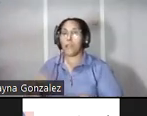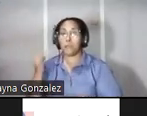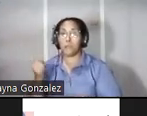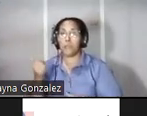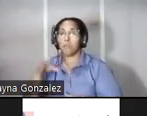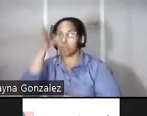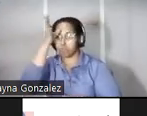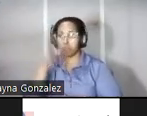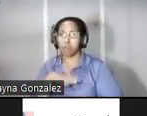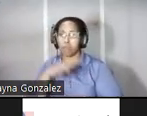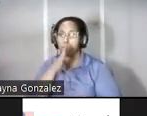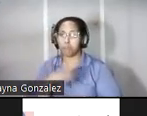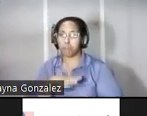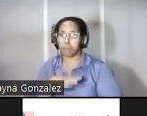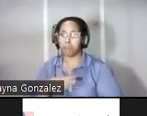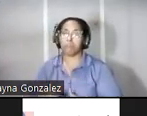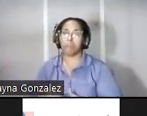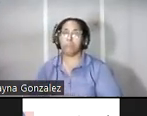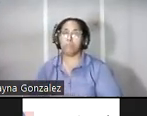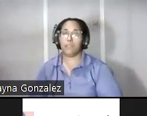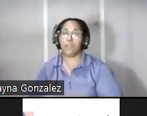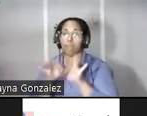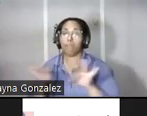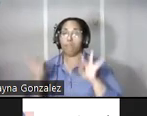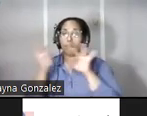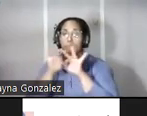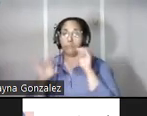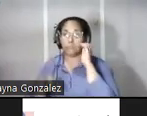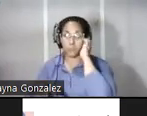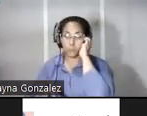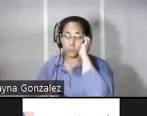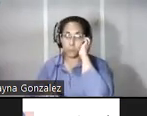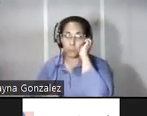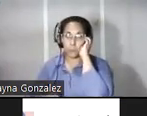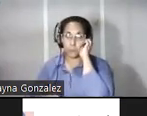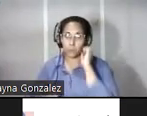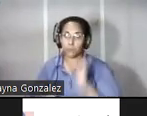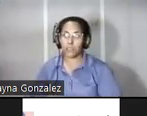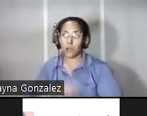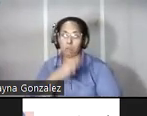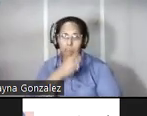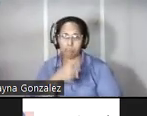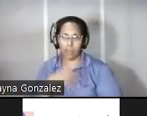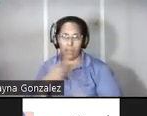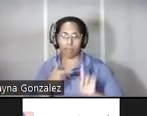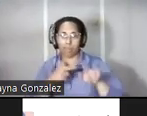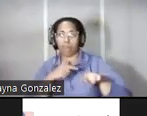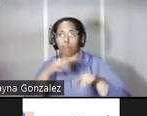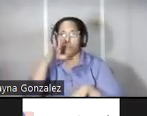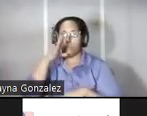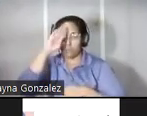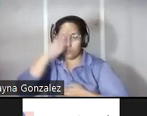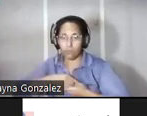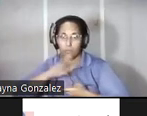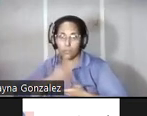varones. Es por eso que resulta importante que al referirse a los casos de las mujeres que asesinan a sus hijos